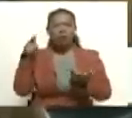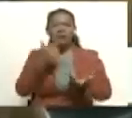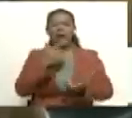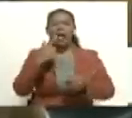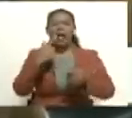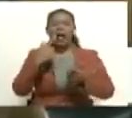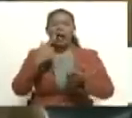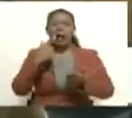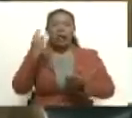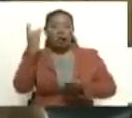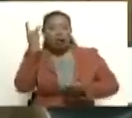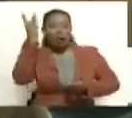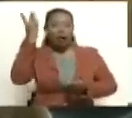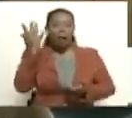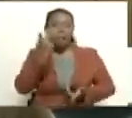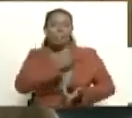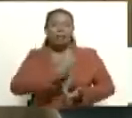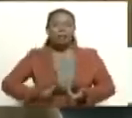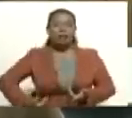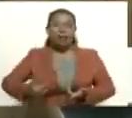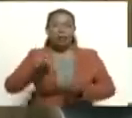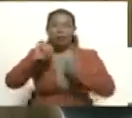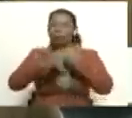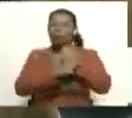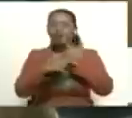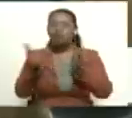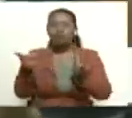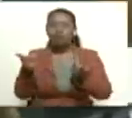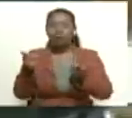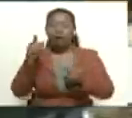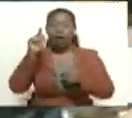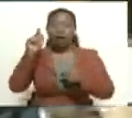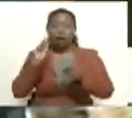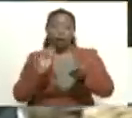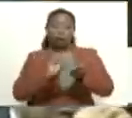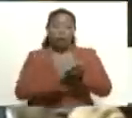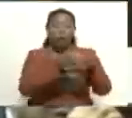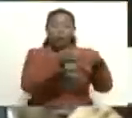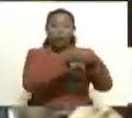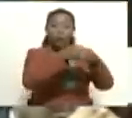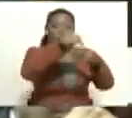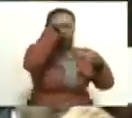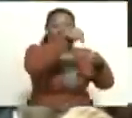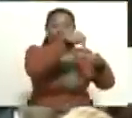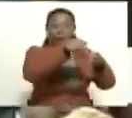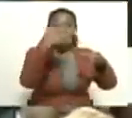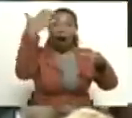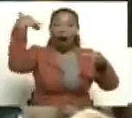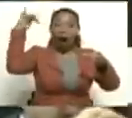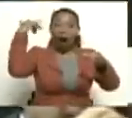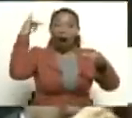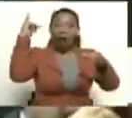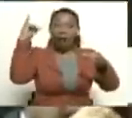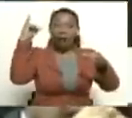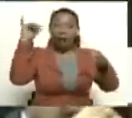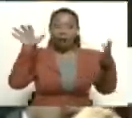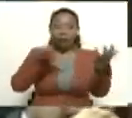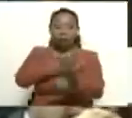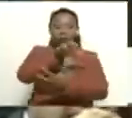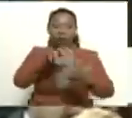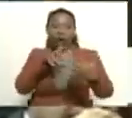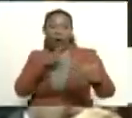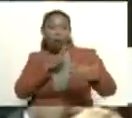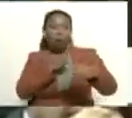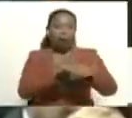El objetivo del interinato era posicionar en el imaginario colectivo que existía un colapso en este país, que no